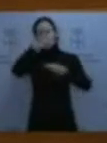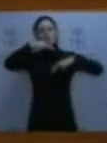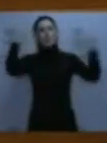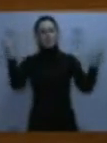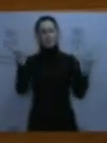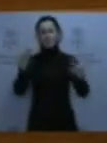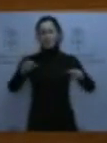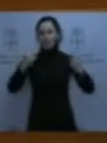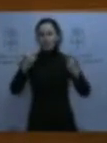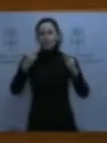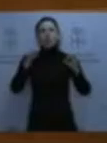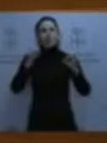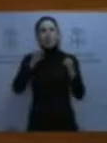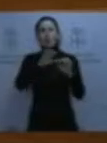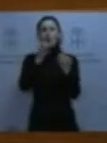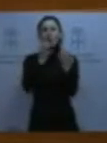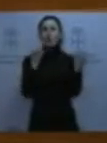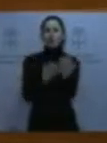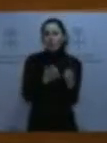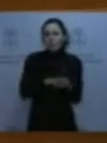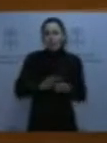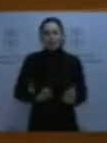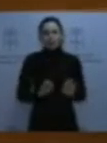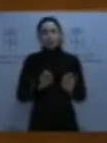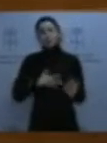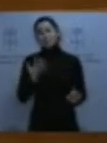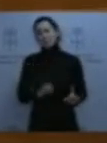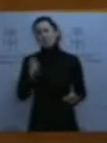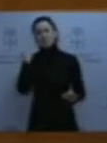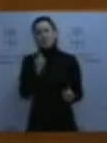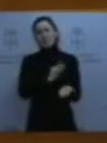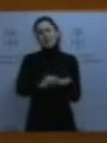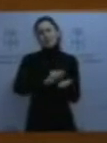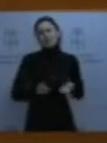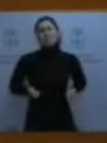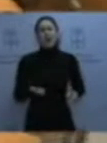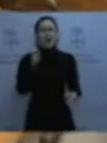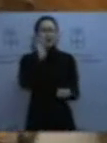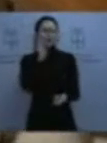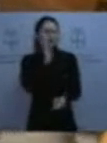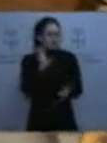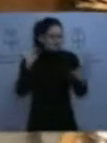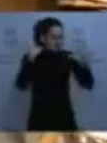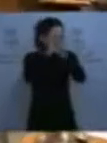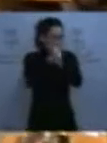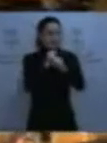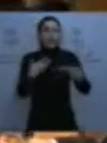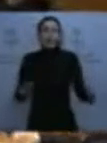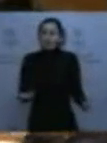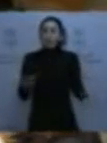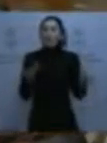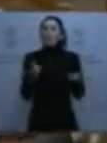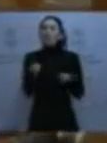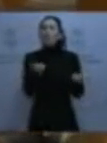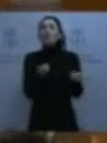y con ello las críticas sobre los posibles casos de despilfarro o corrupción. ¿Y cómo se está regulando la transparencia?